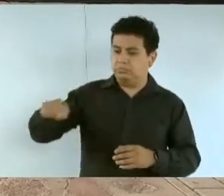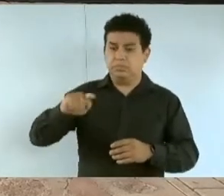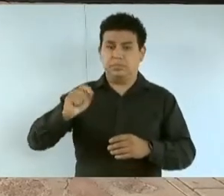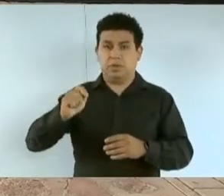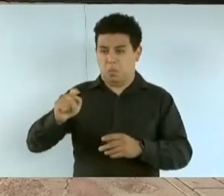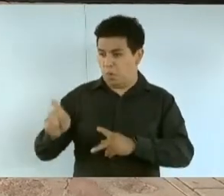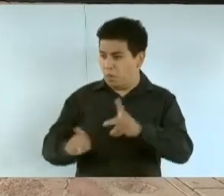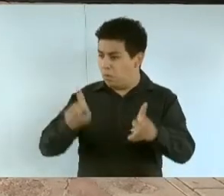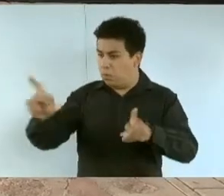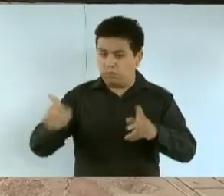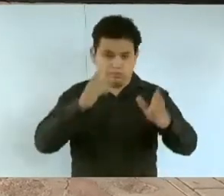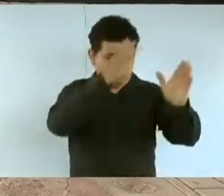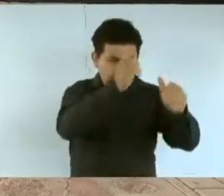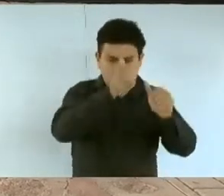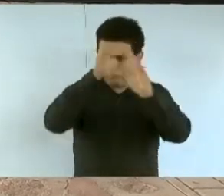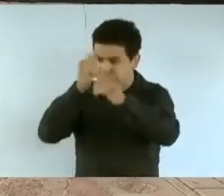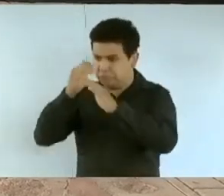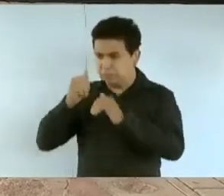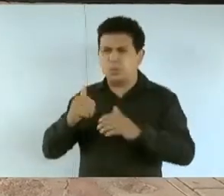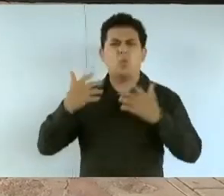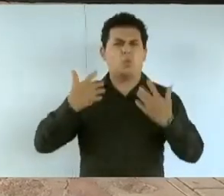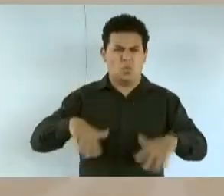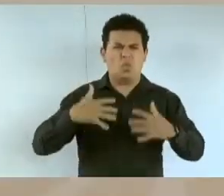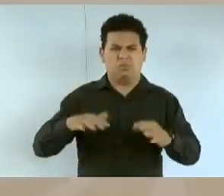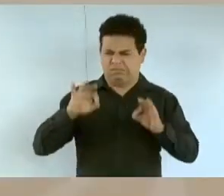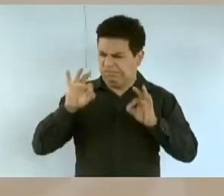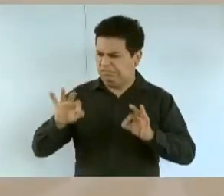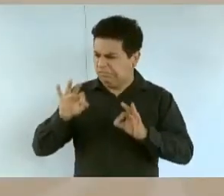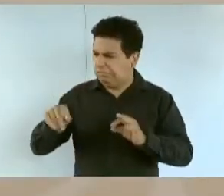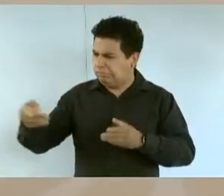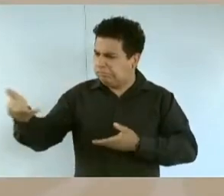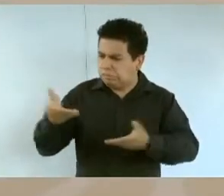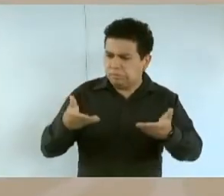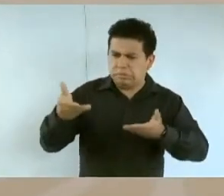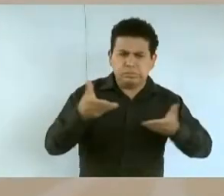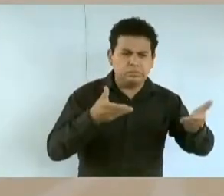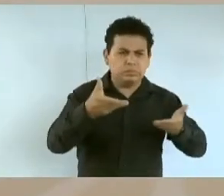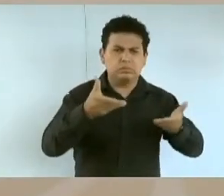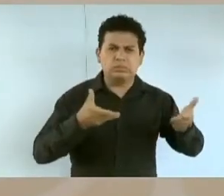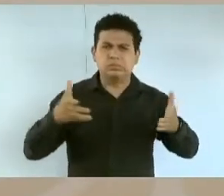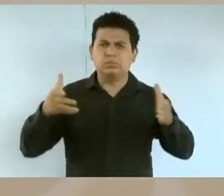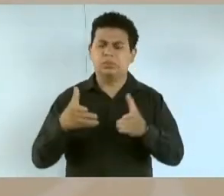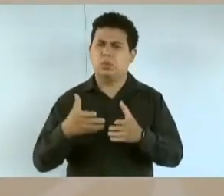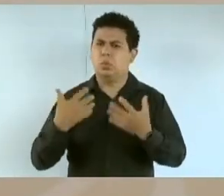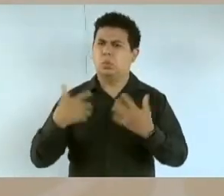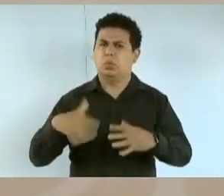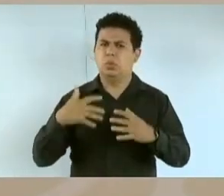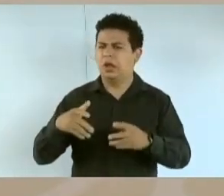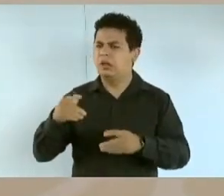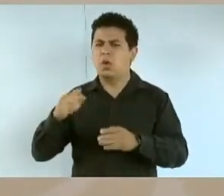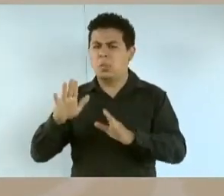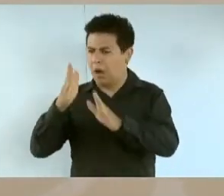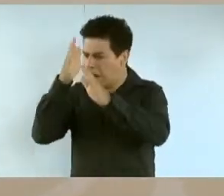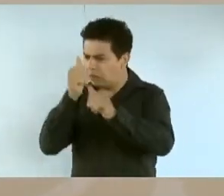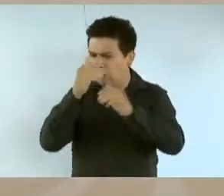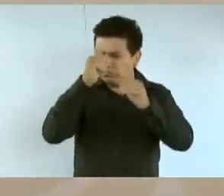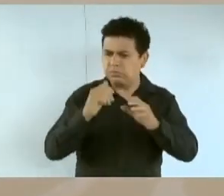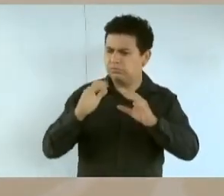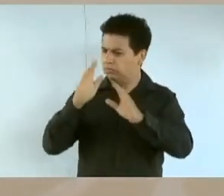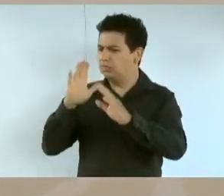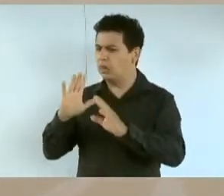social de los pueblos de Oaxaca es única y extraordinaria.